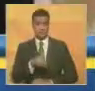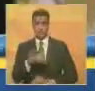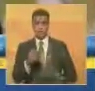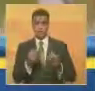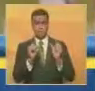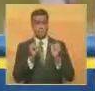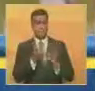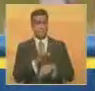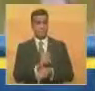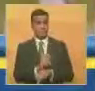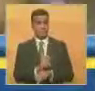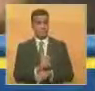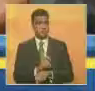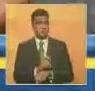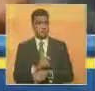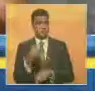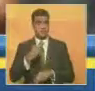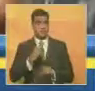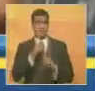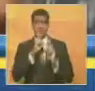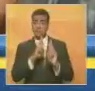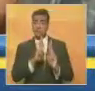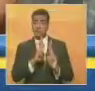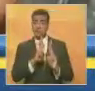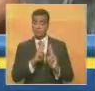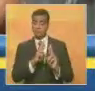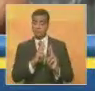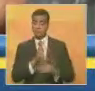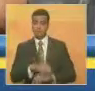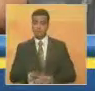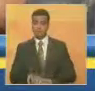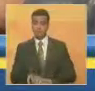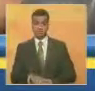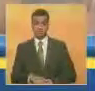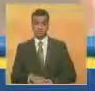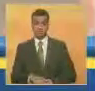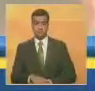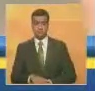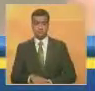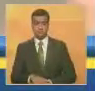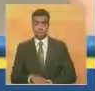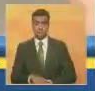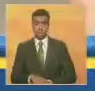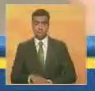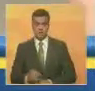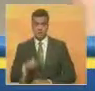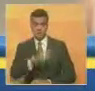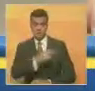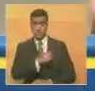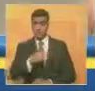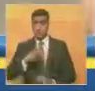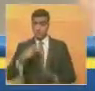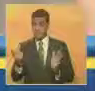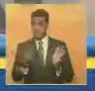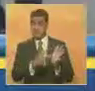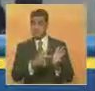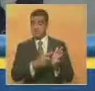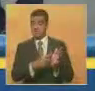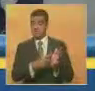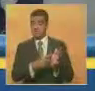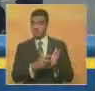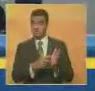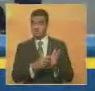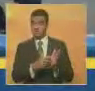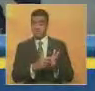corto tiempo tendrán que dar respuestas y y fijar una audiencia constitucional donde van a estar presentes tanto los